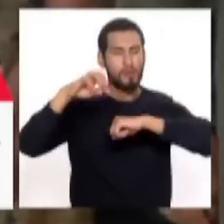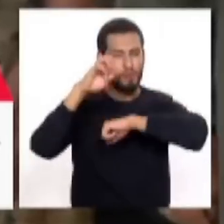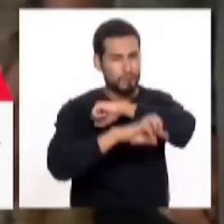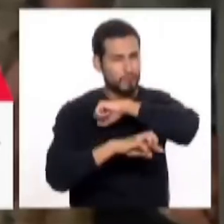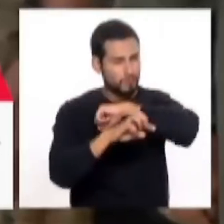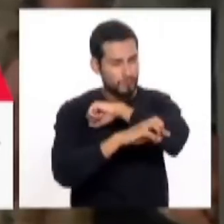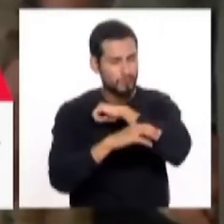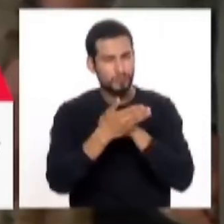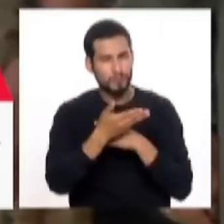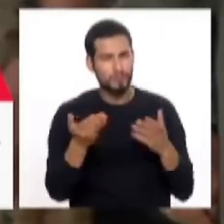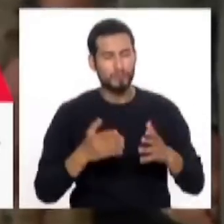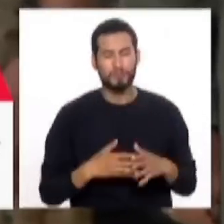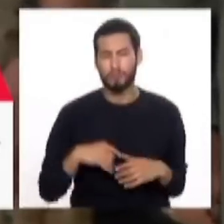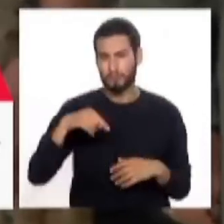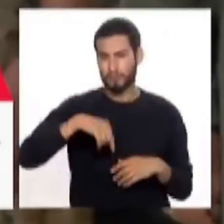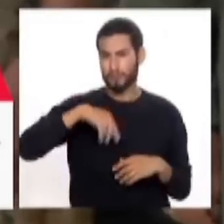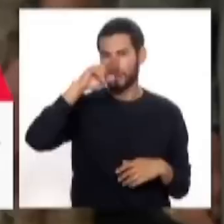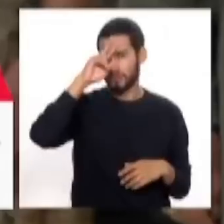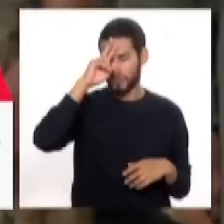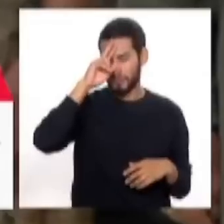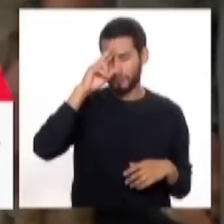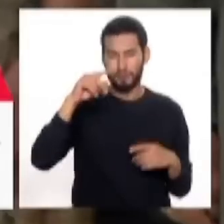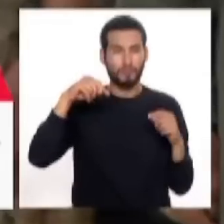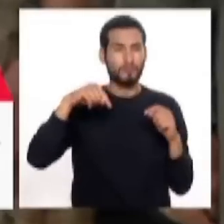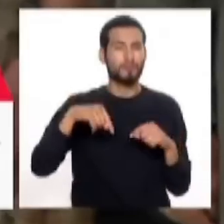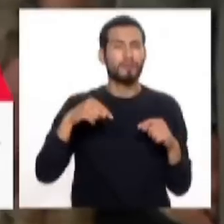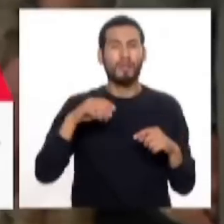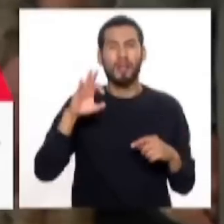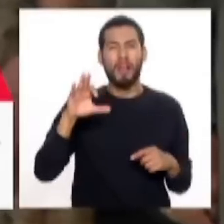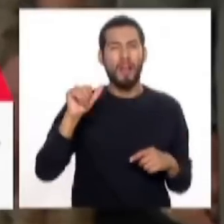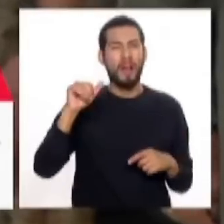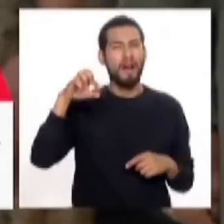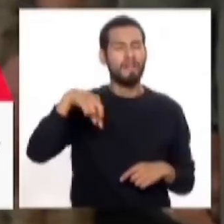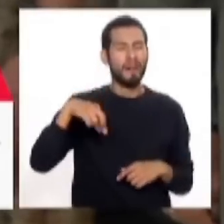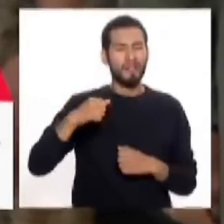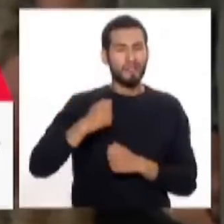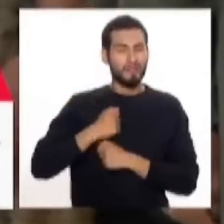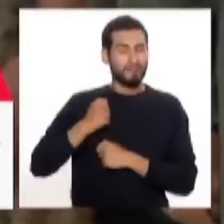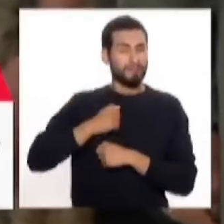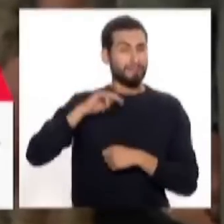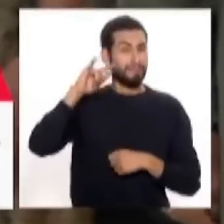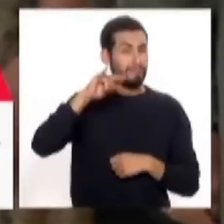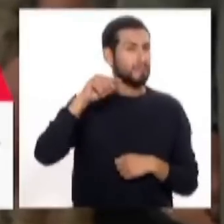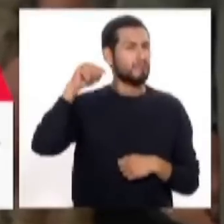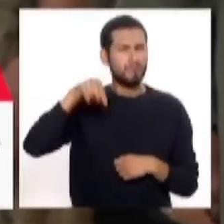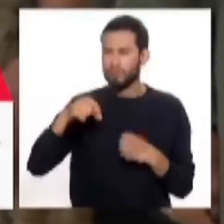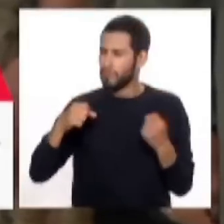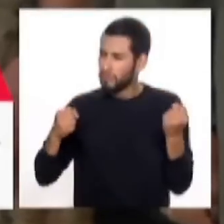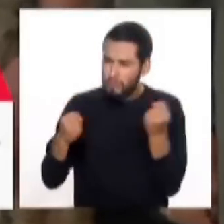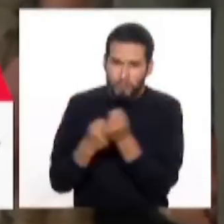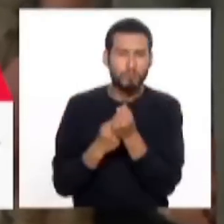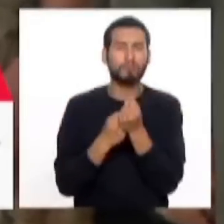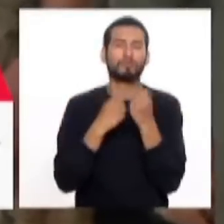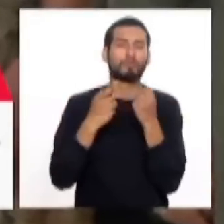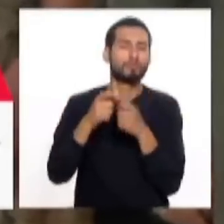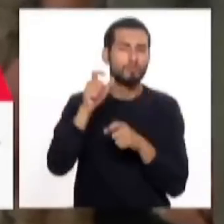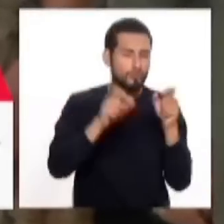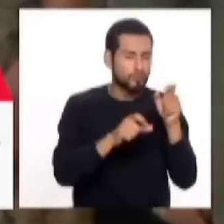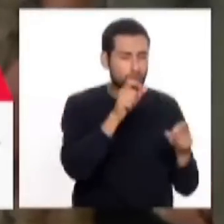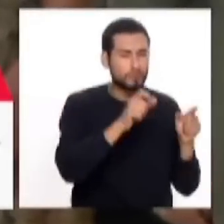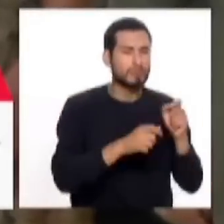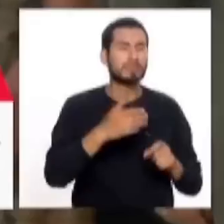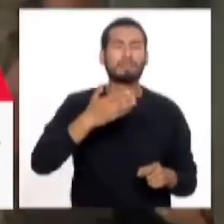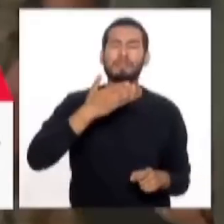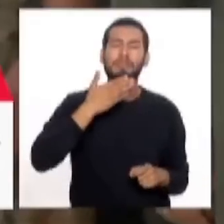países. En el Perú, hoy la FAP se ha convertido en el soporte de quienes más